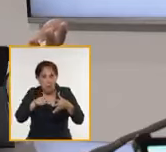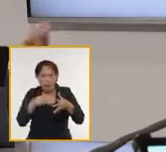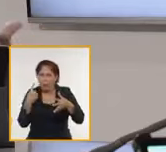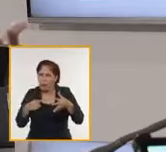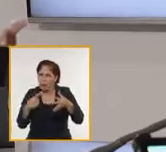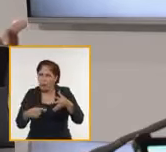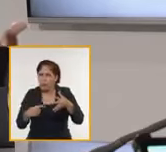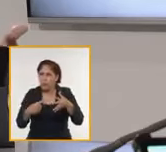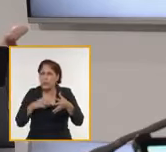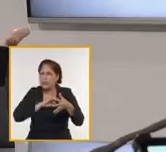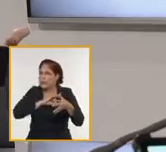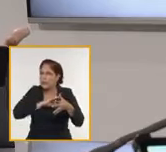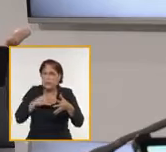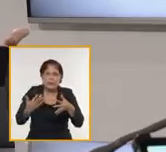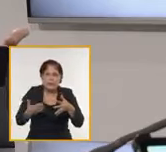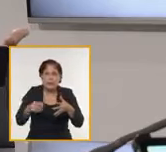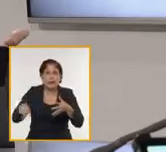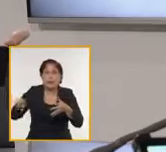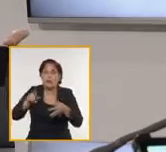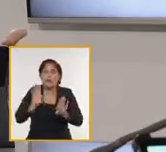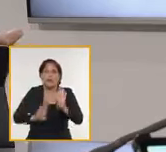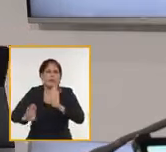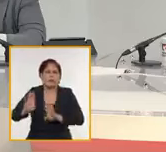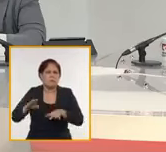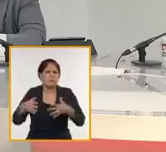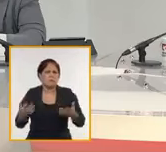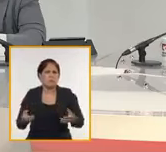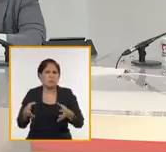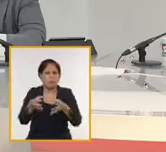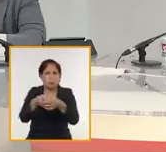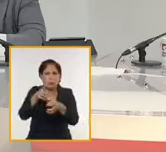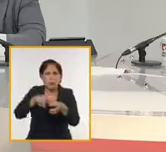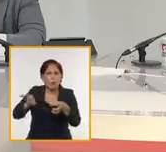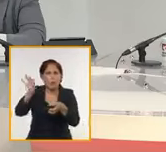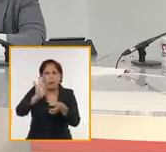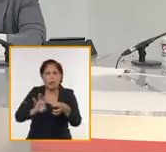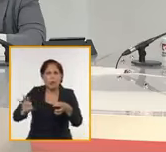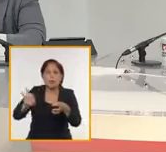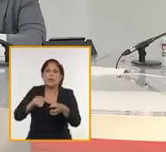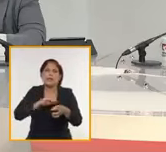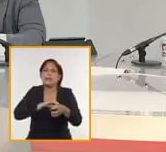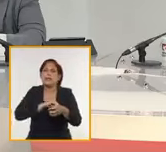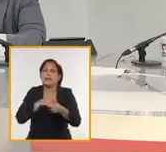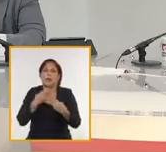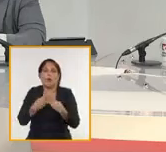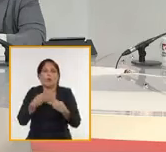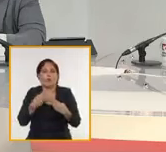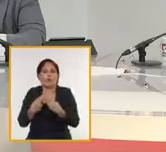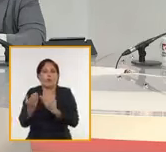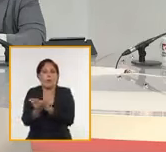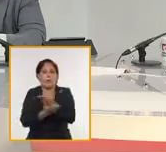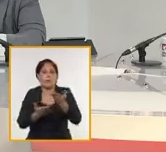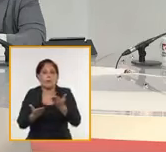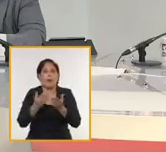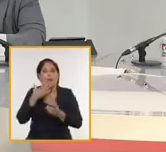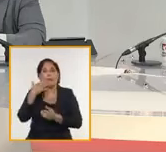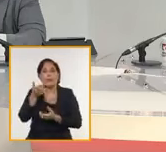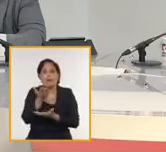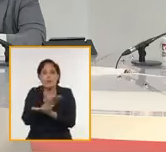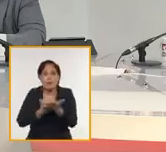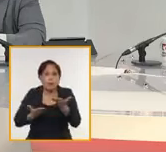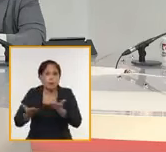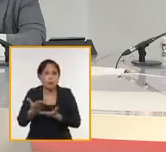de Shanghái, qué es lo que vienen defendiendo, qué es la confianza mutua, el beneficio mutuo,